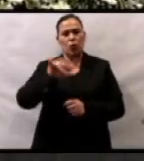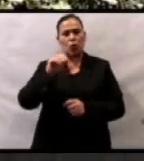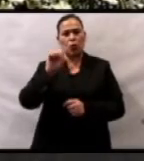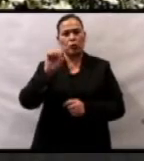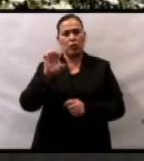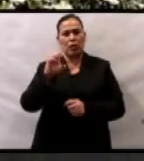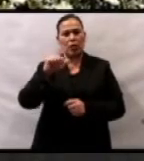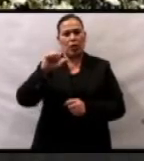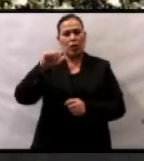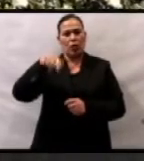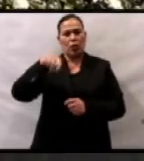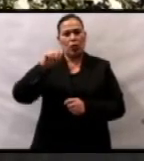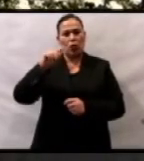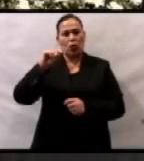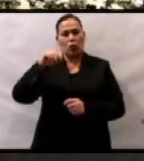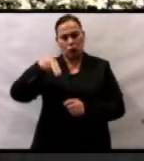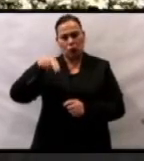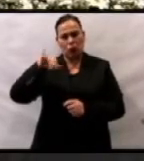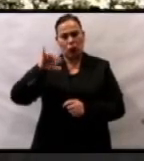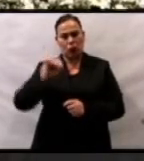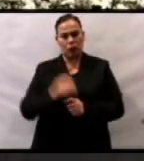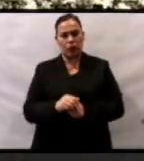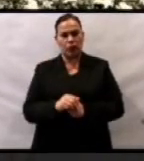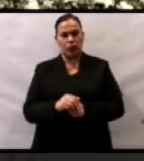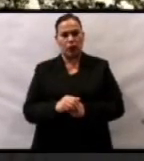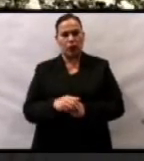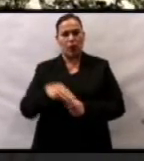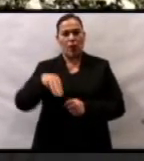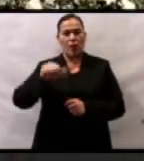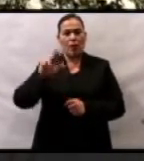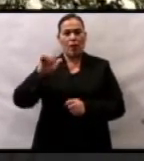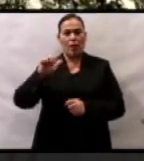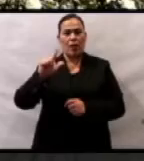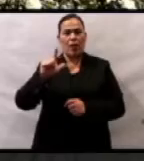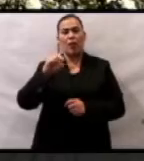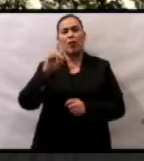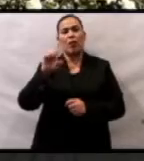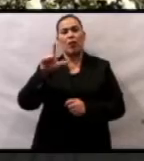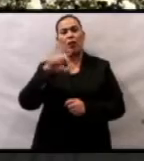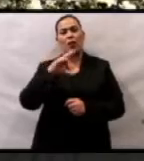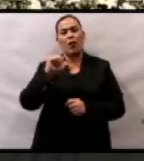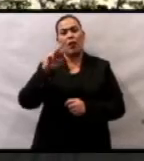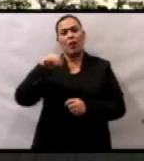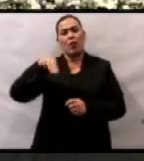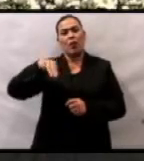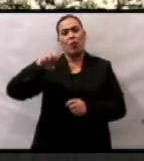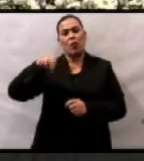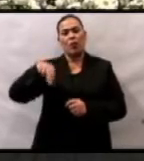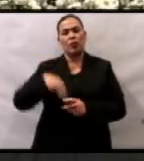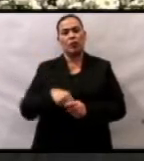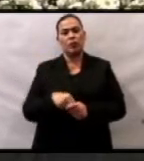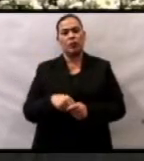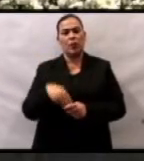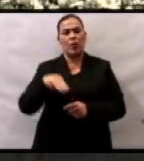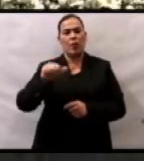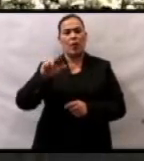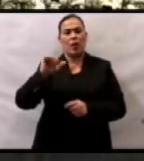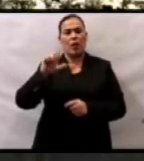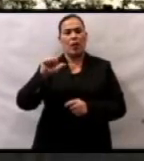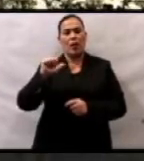Serra González. Presente. Ciudadana María del Carmen Gallego de la Mora. Presente. Ciudadana María Concepción Castro